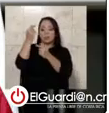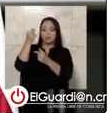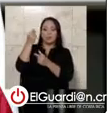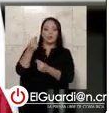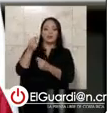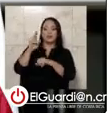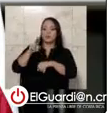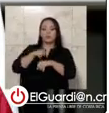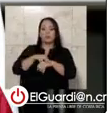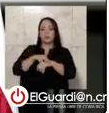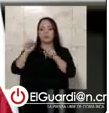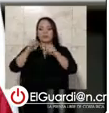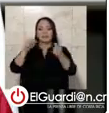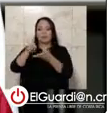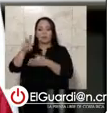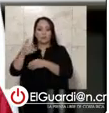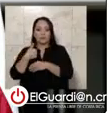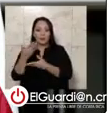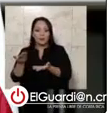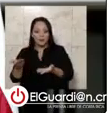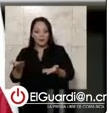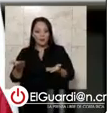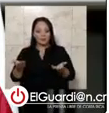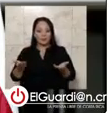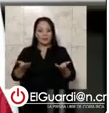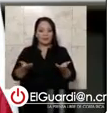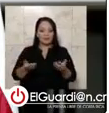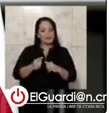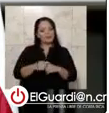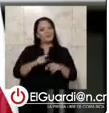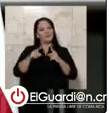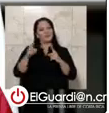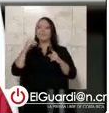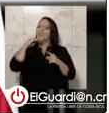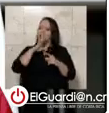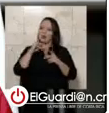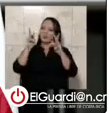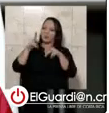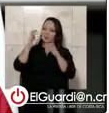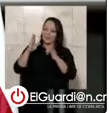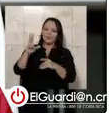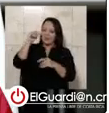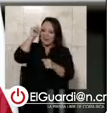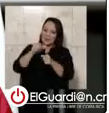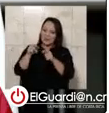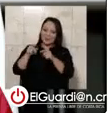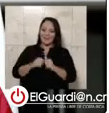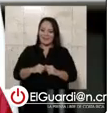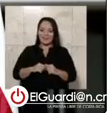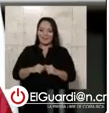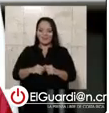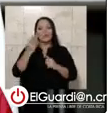Nacional no tenía los sistemas de pagos? ¿Qué será que no nos acordamos, ticos? ¿Y por qué?